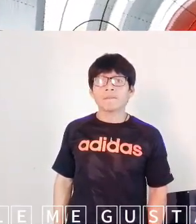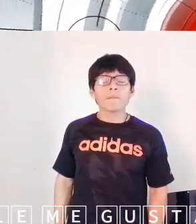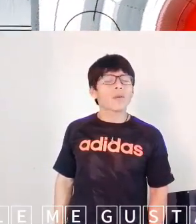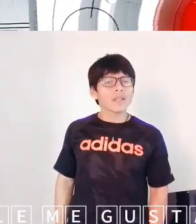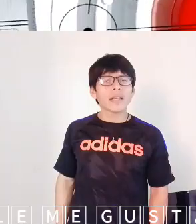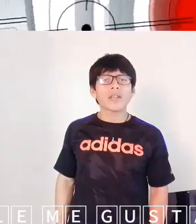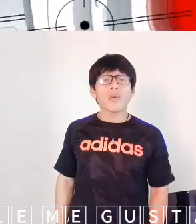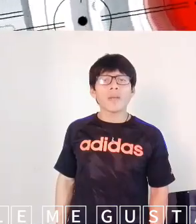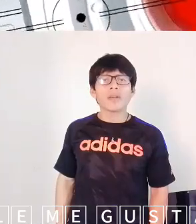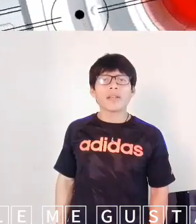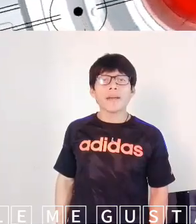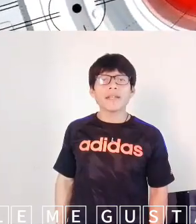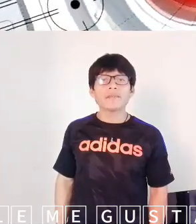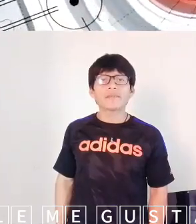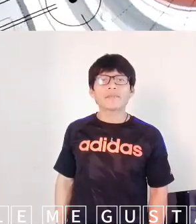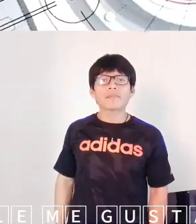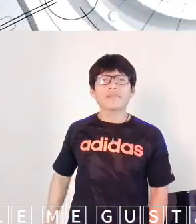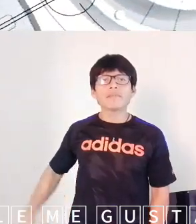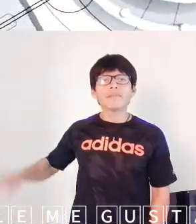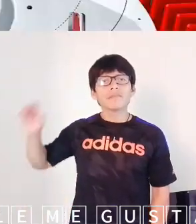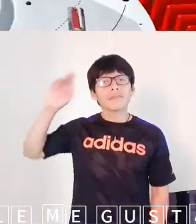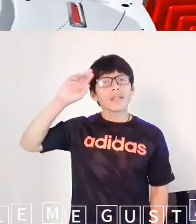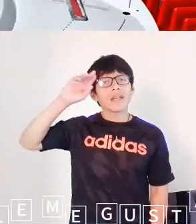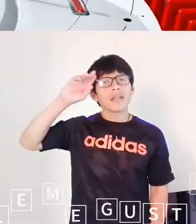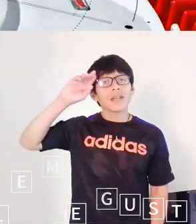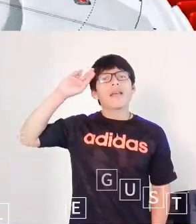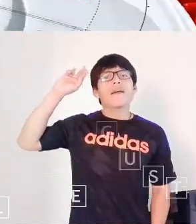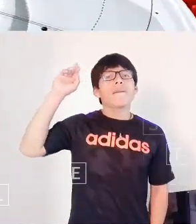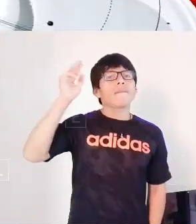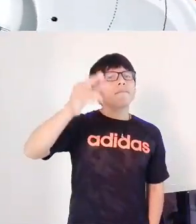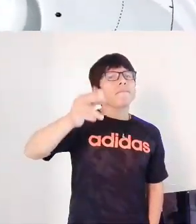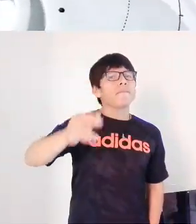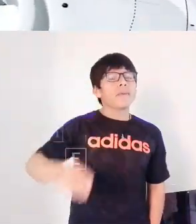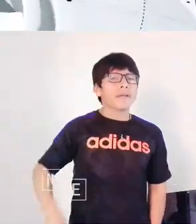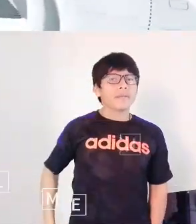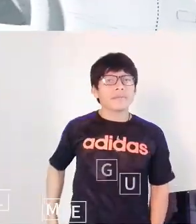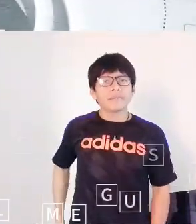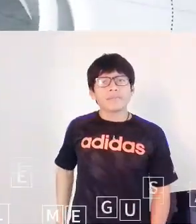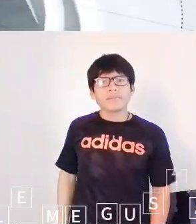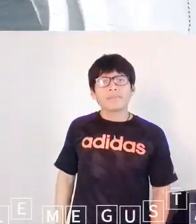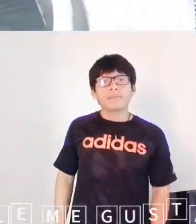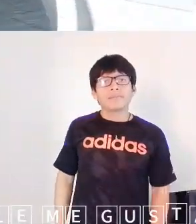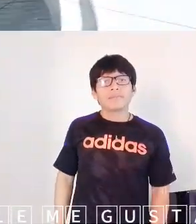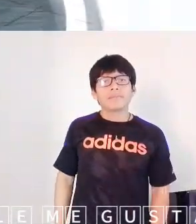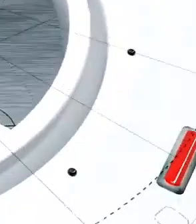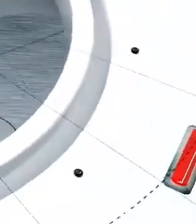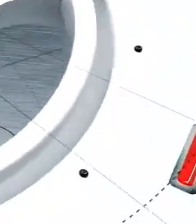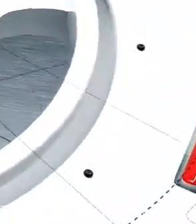un excelente ombligo de semana. Bye bye.